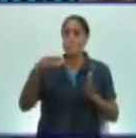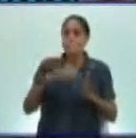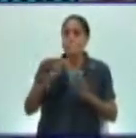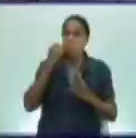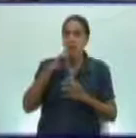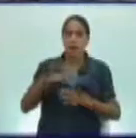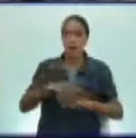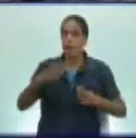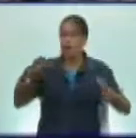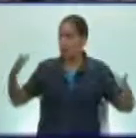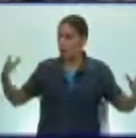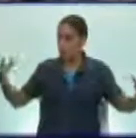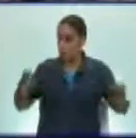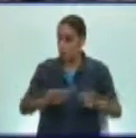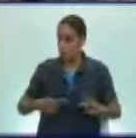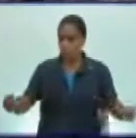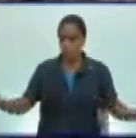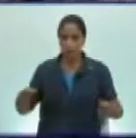grandes.